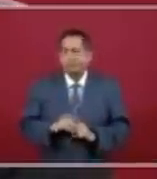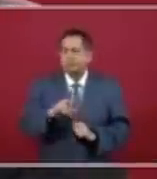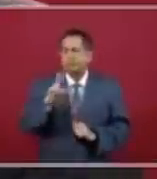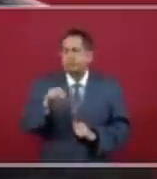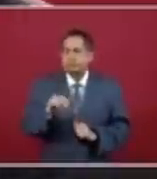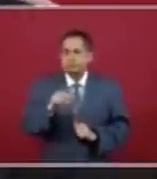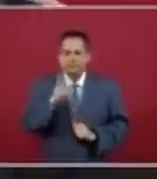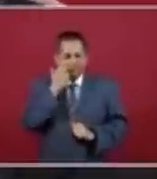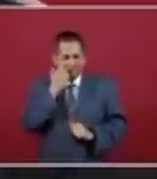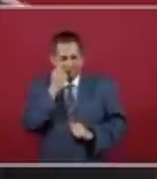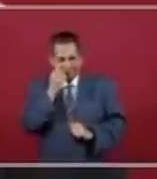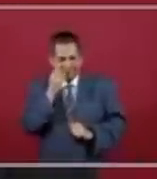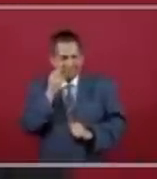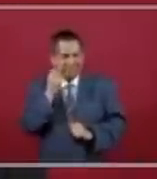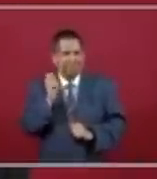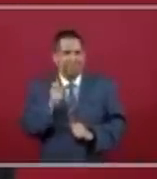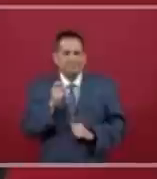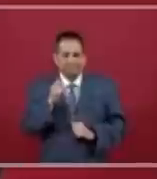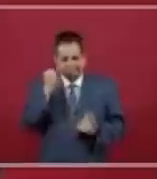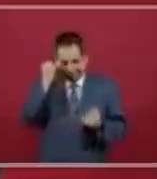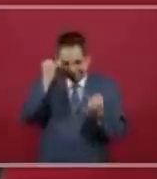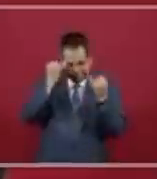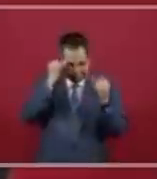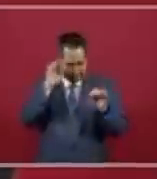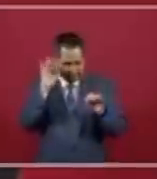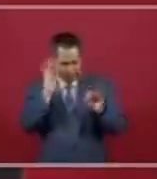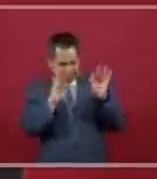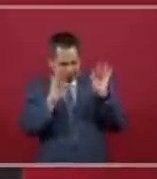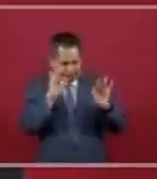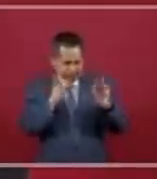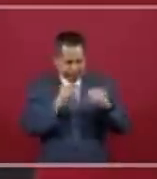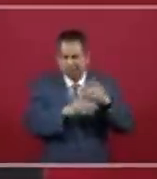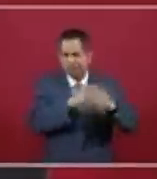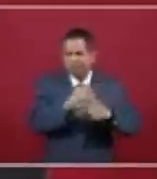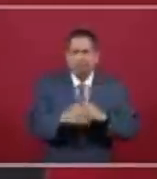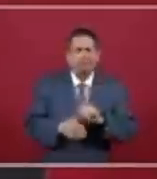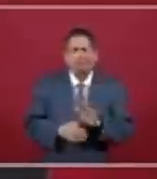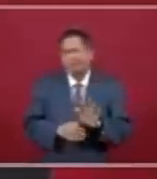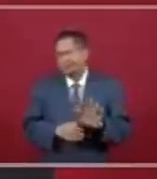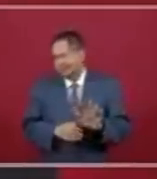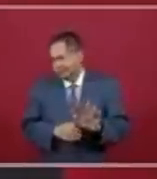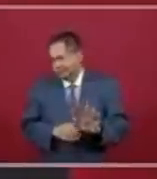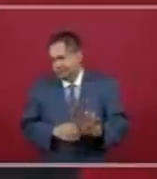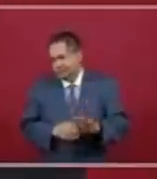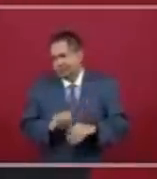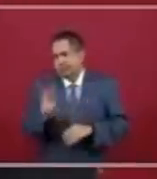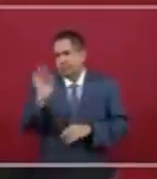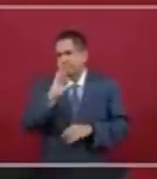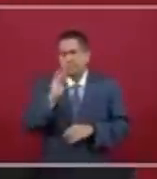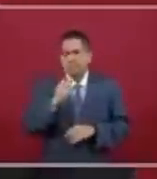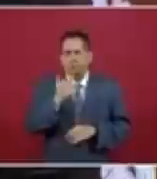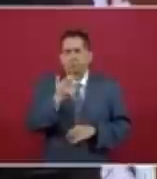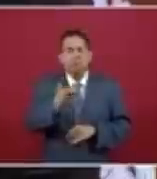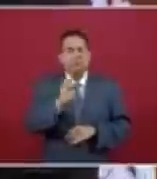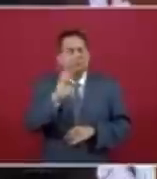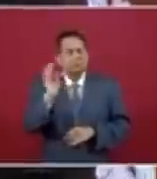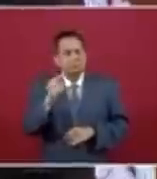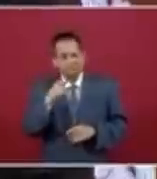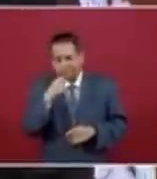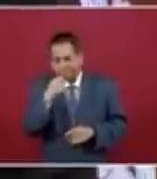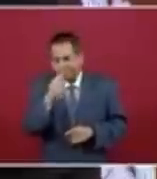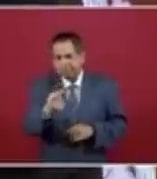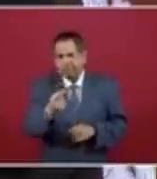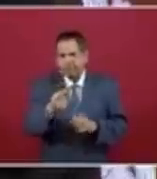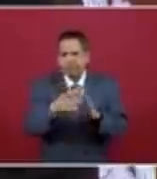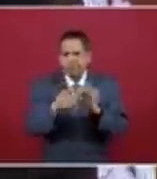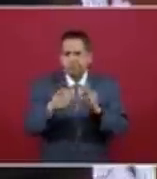meterle carga ideológica. Si acaso, lo único que yo digo siempre es lo